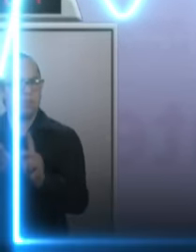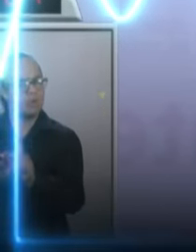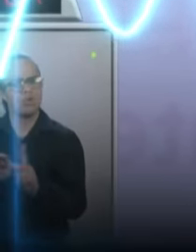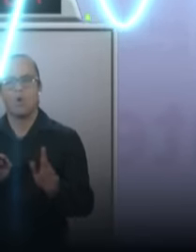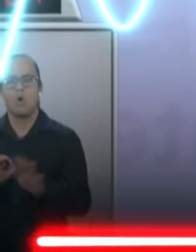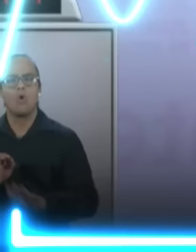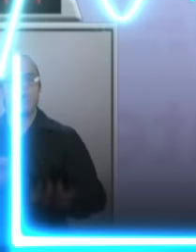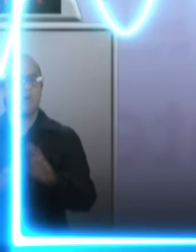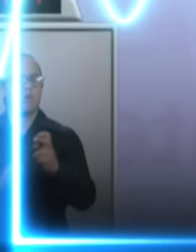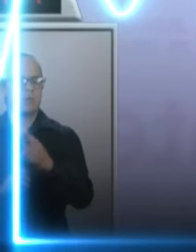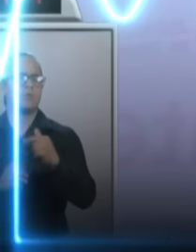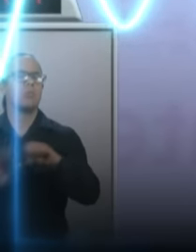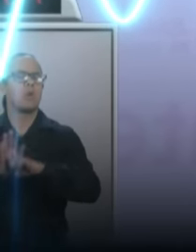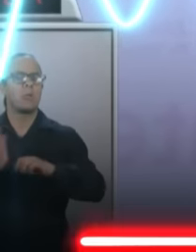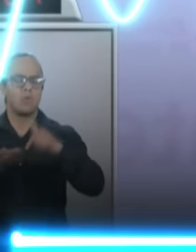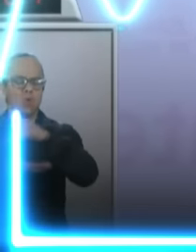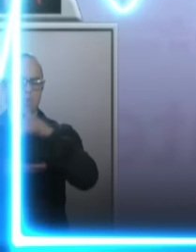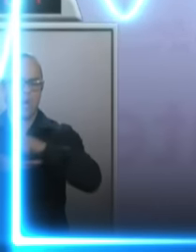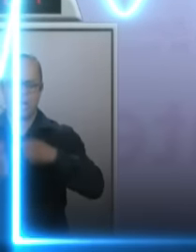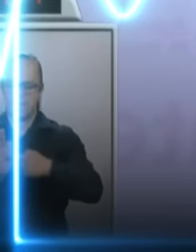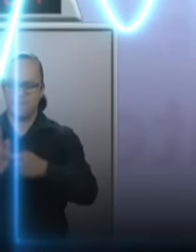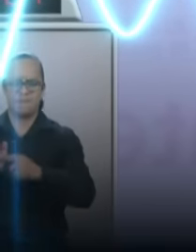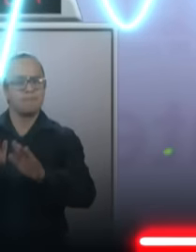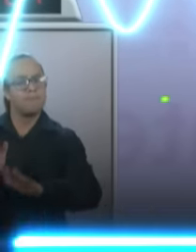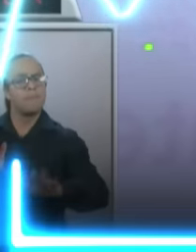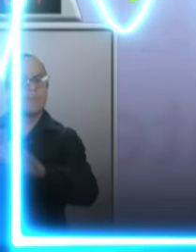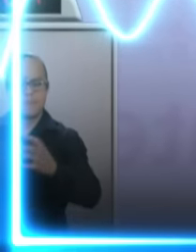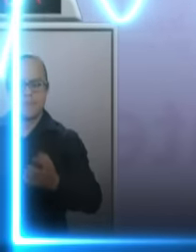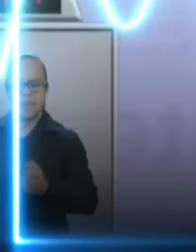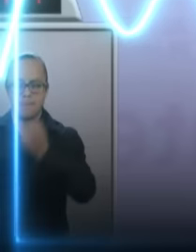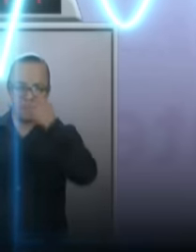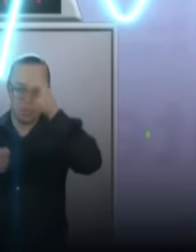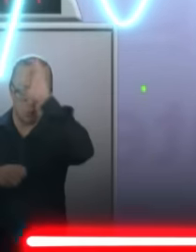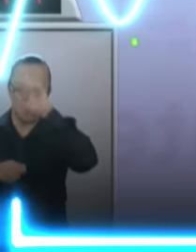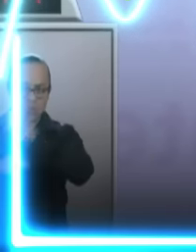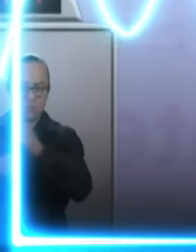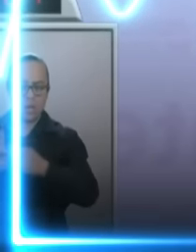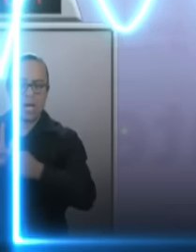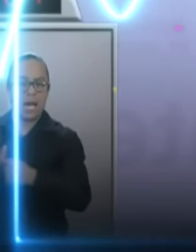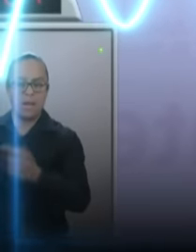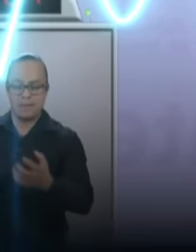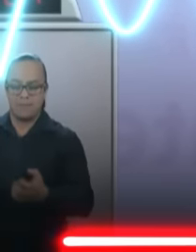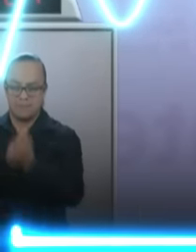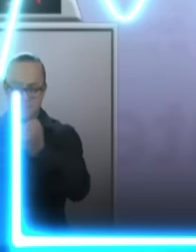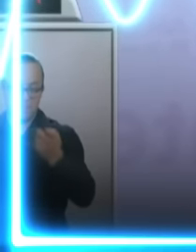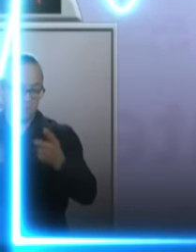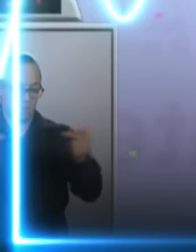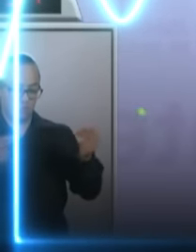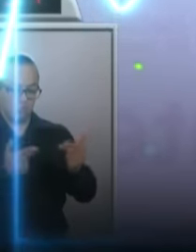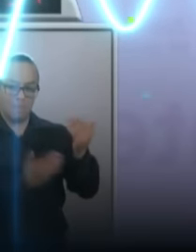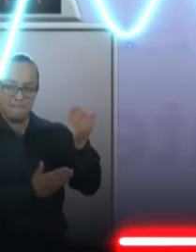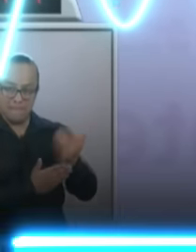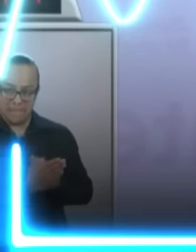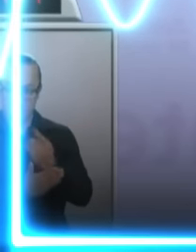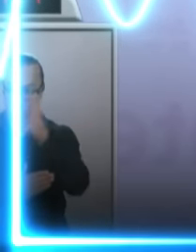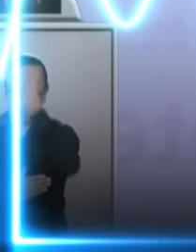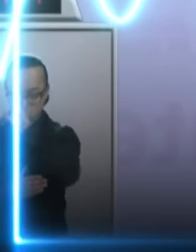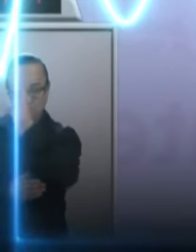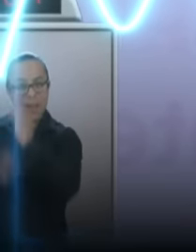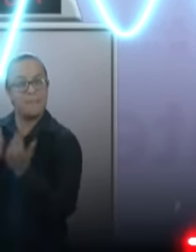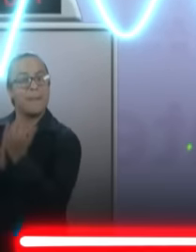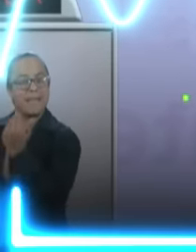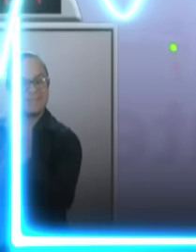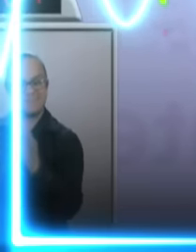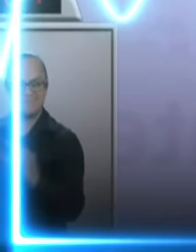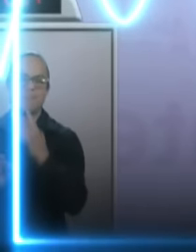cualquier espacio, yo estoy convencida de que cualquier espacio que se gane para la cultura es un lugar perdido para el crimen y será una prioridad la